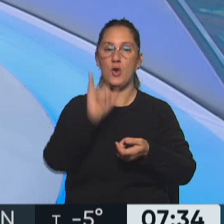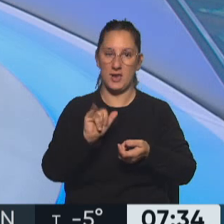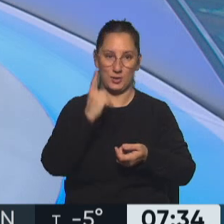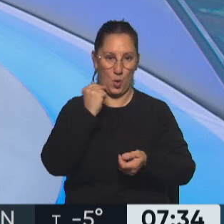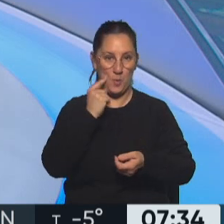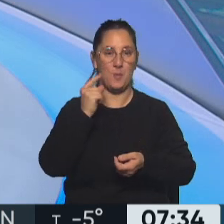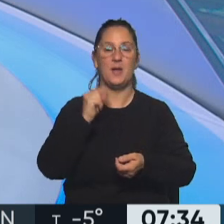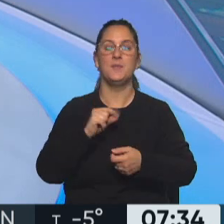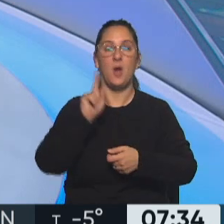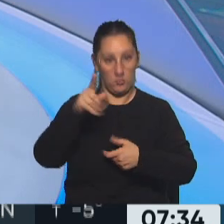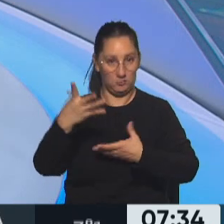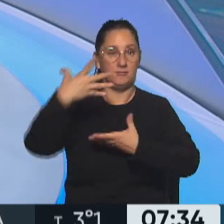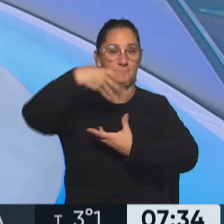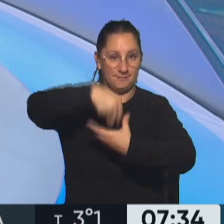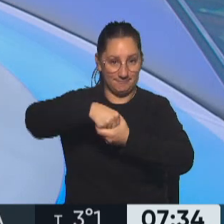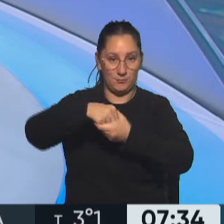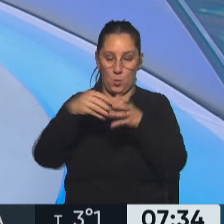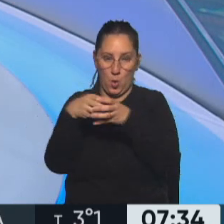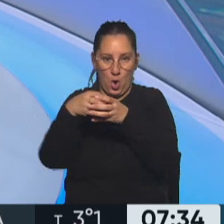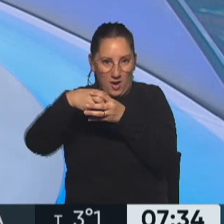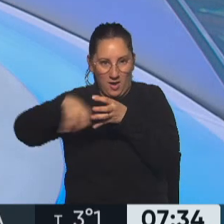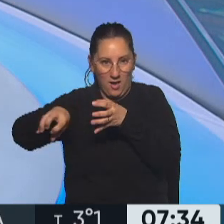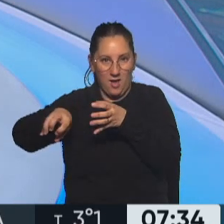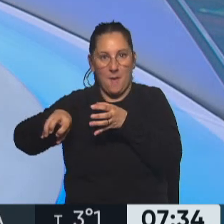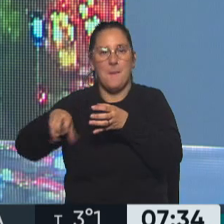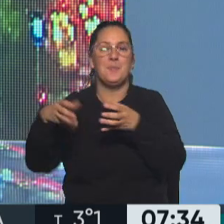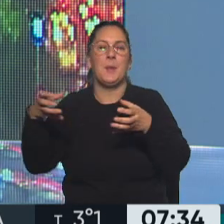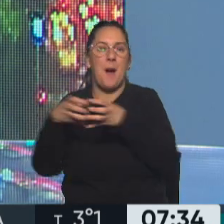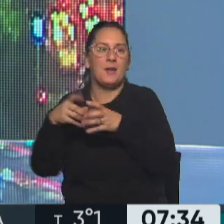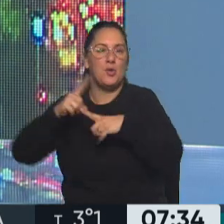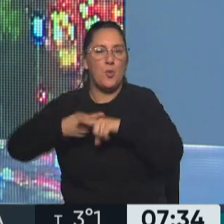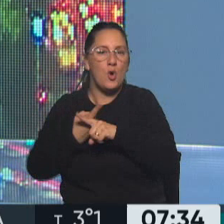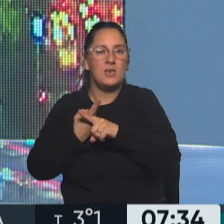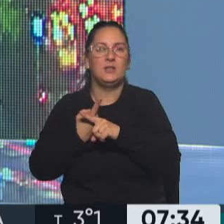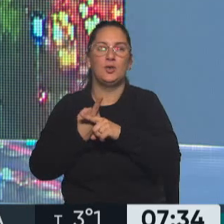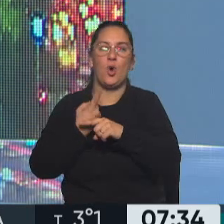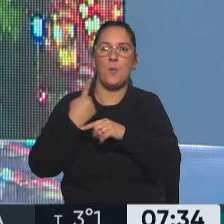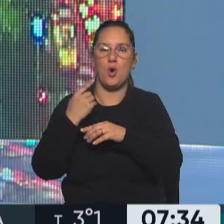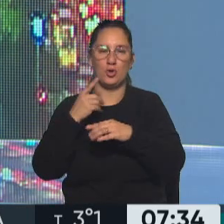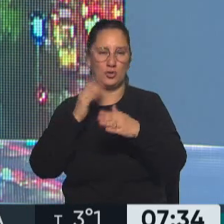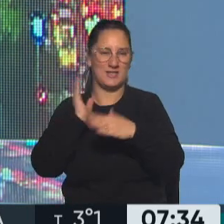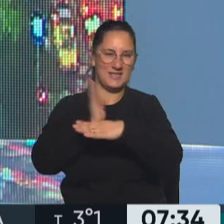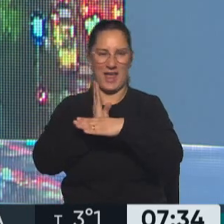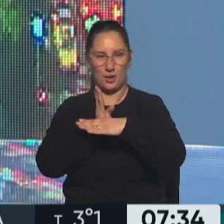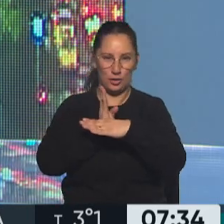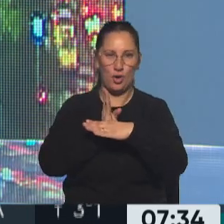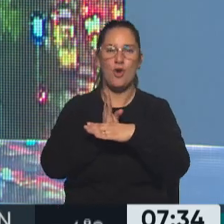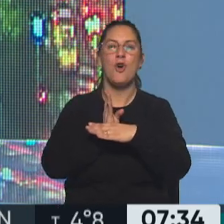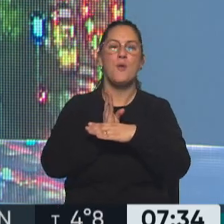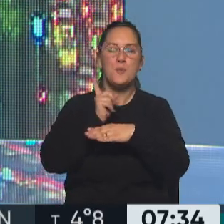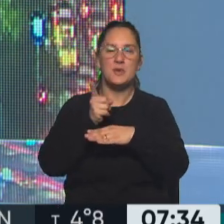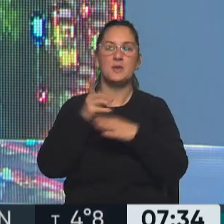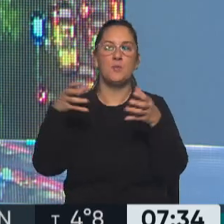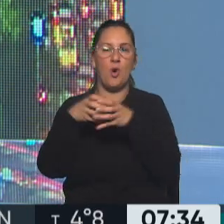integra también un interbloque de partidos, digamos, del centro, acompañando lo que sería el sector